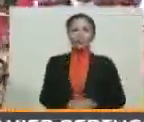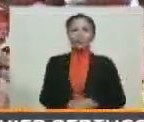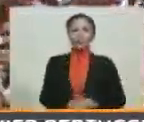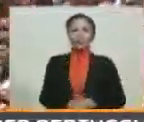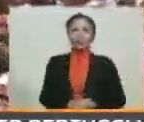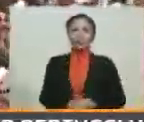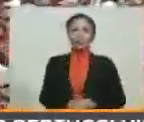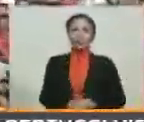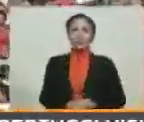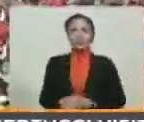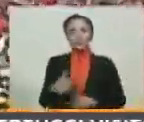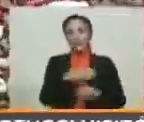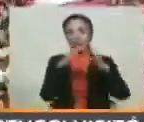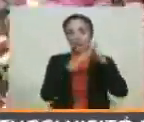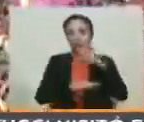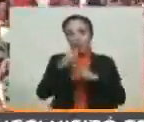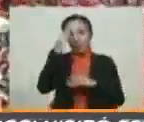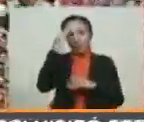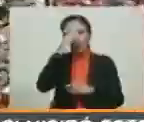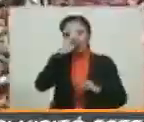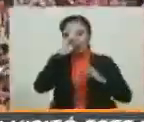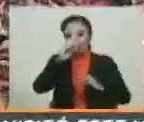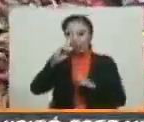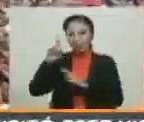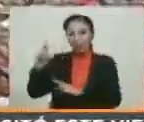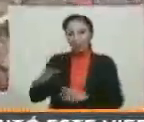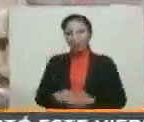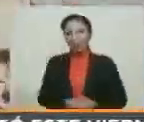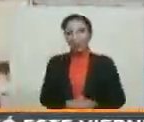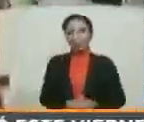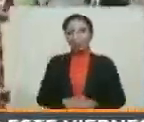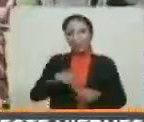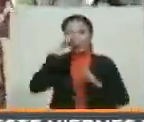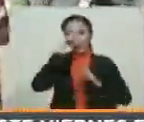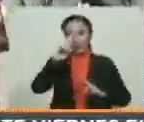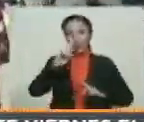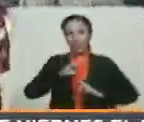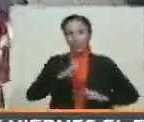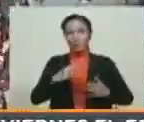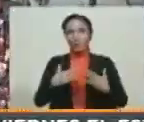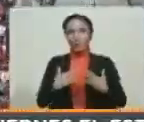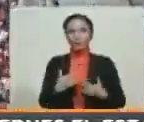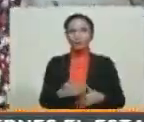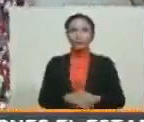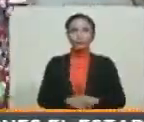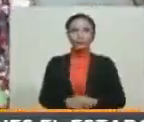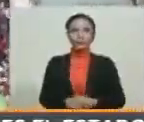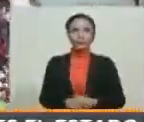que el mundo aprende a respetar a nuestra patria nada